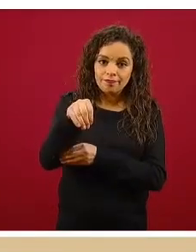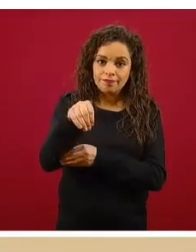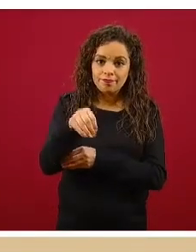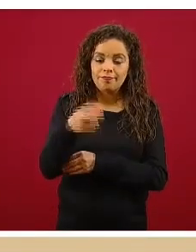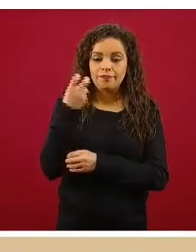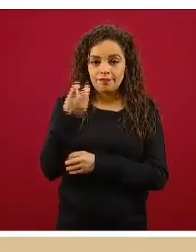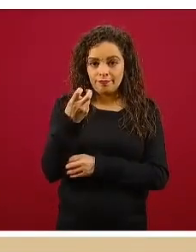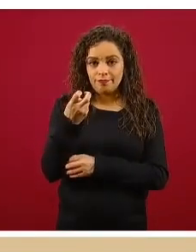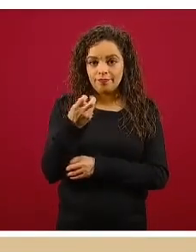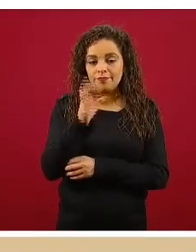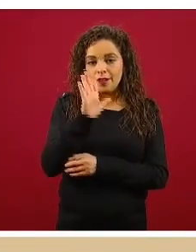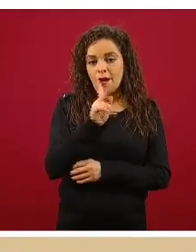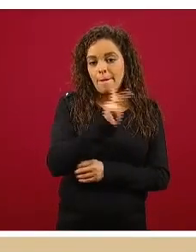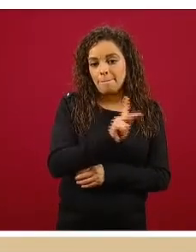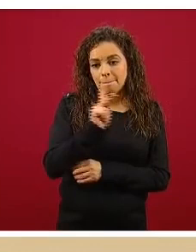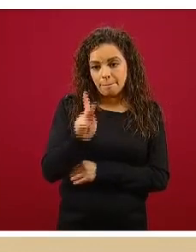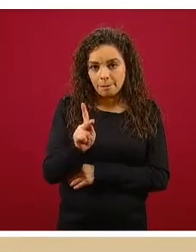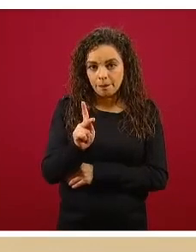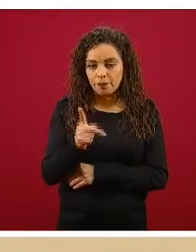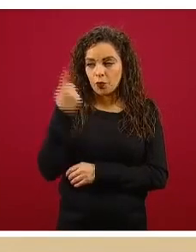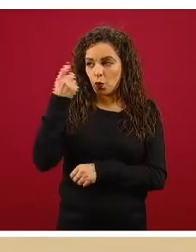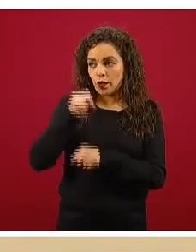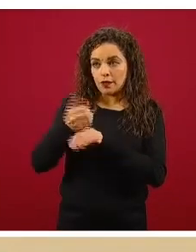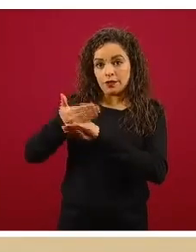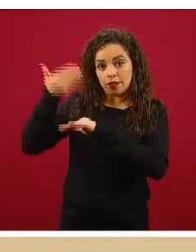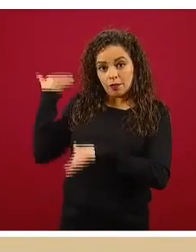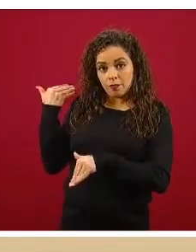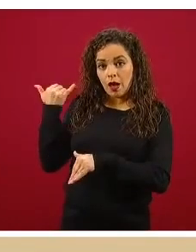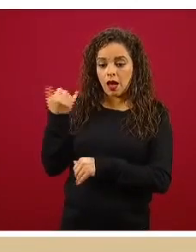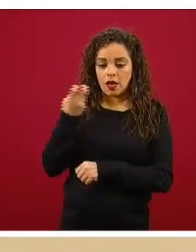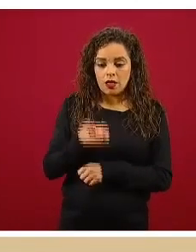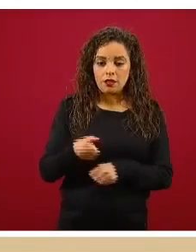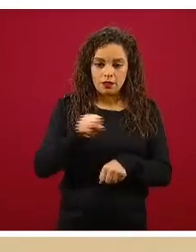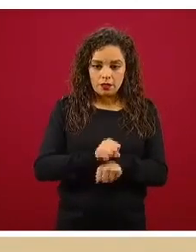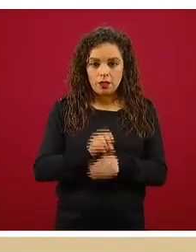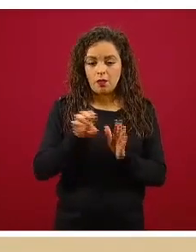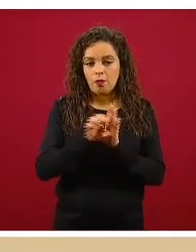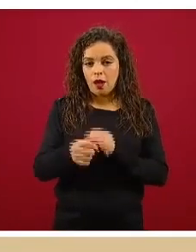esta semana y la de la semana pasada, como ser, por ejemplo, Quintana Roo,